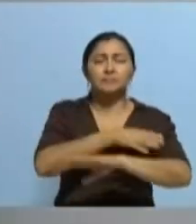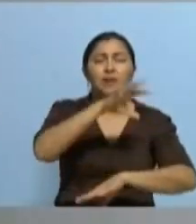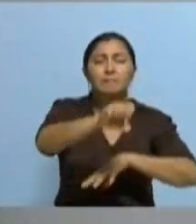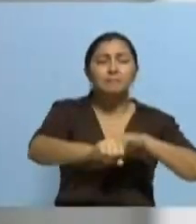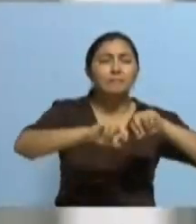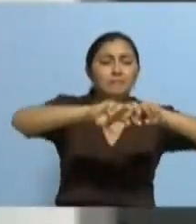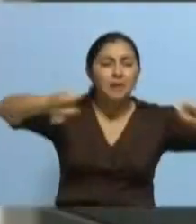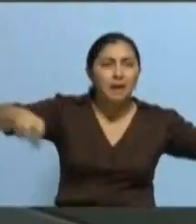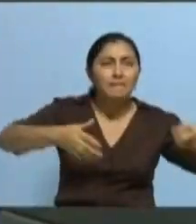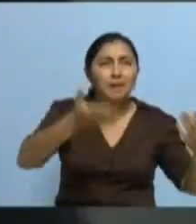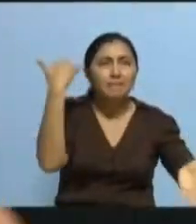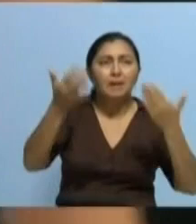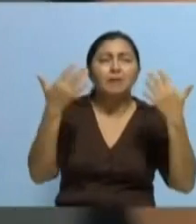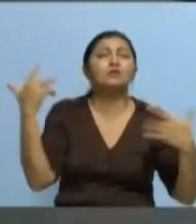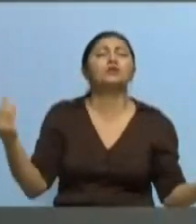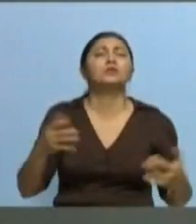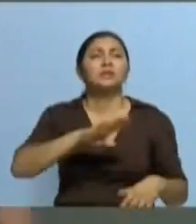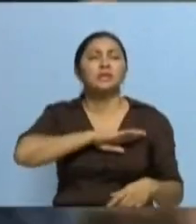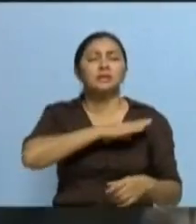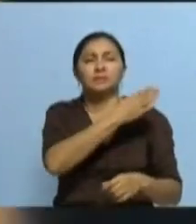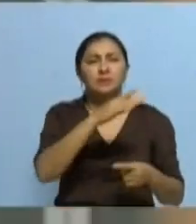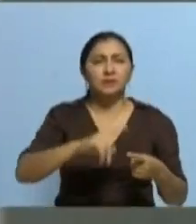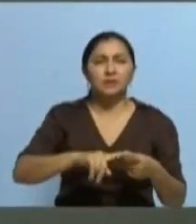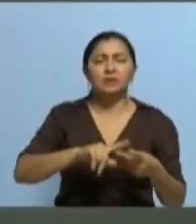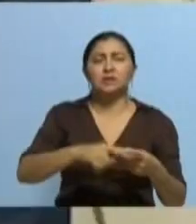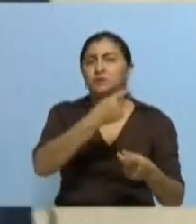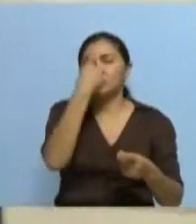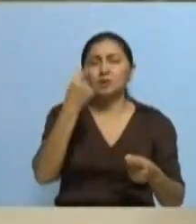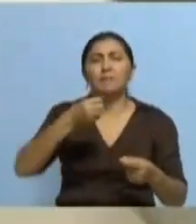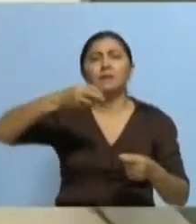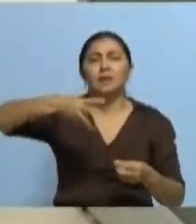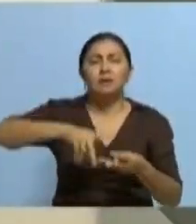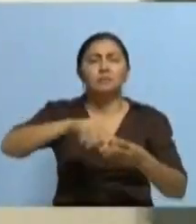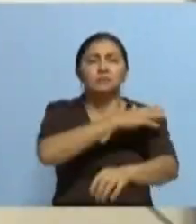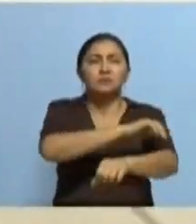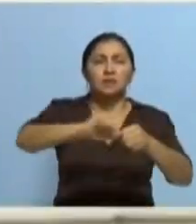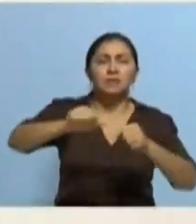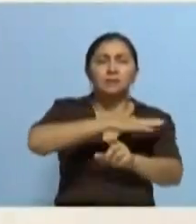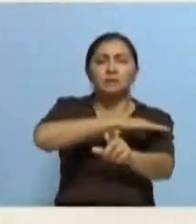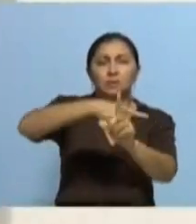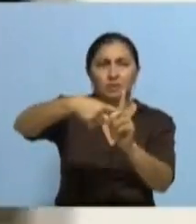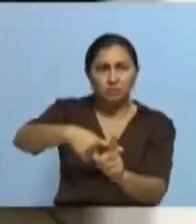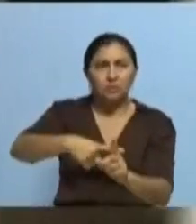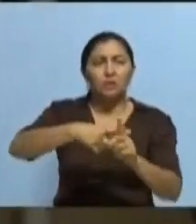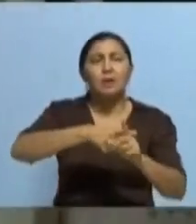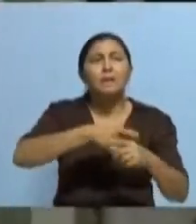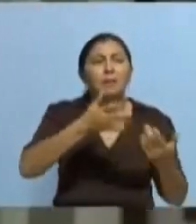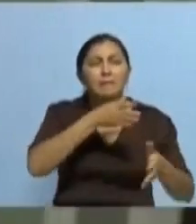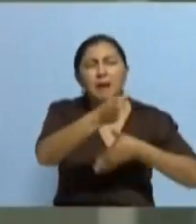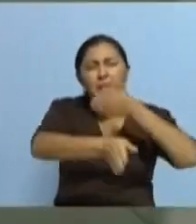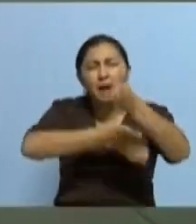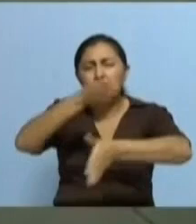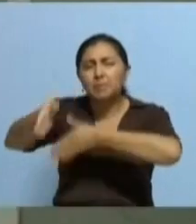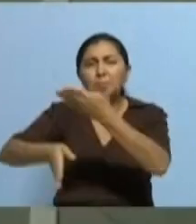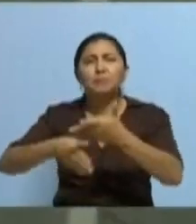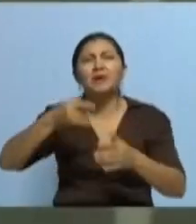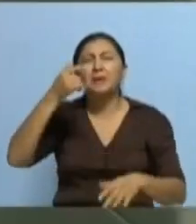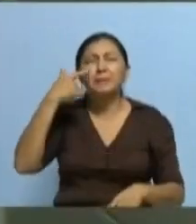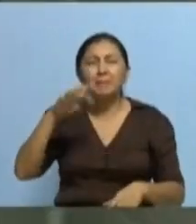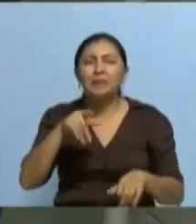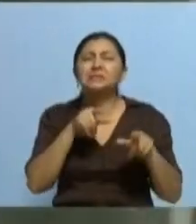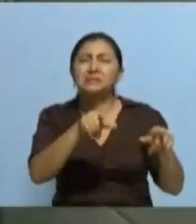a las alcaldías de Barranquilla, Soledad, Malambo, Sabana Larga y Campo de la Cruz. Las diligencias se hacen en el marco de una investigación por